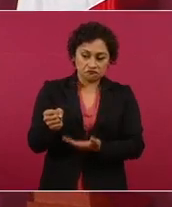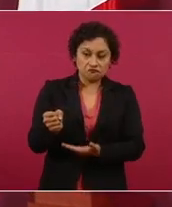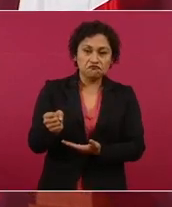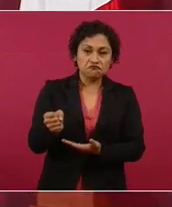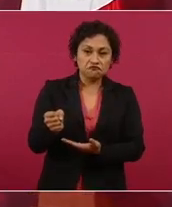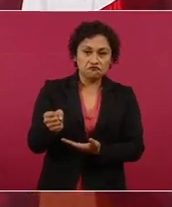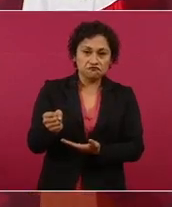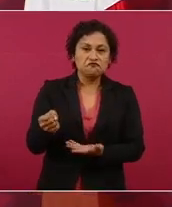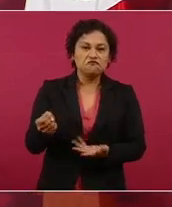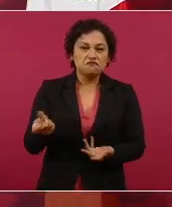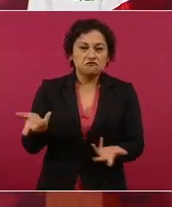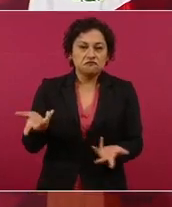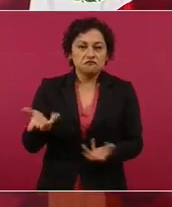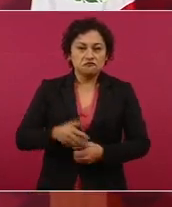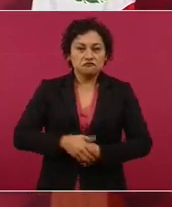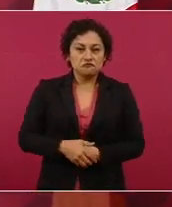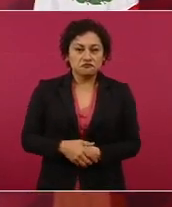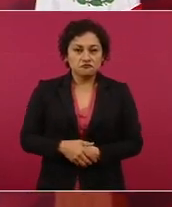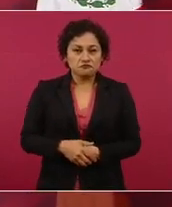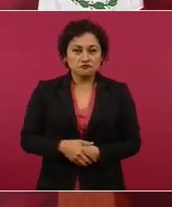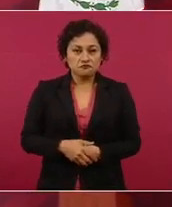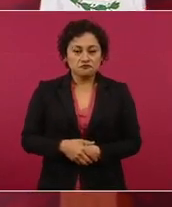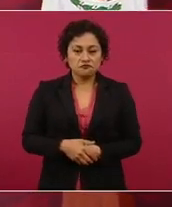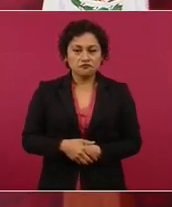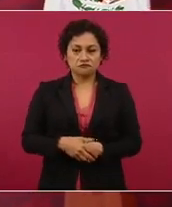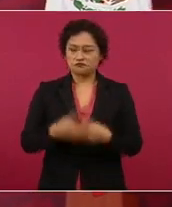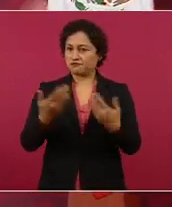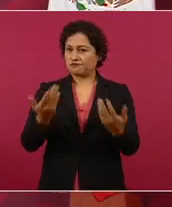qué va a hacer? O sea,